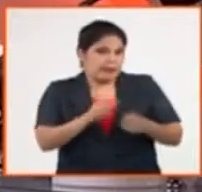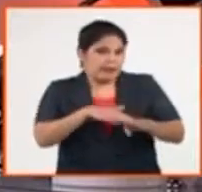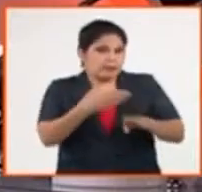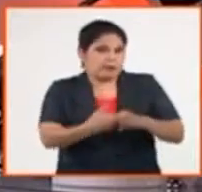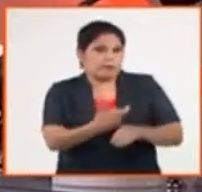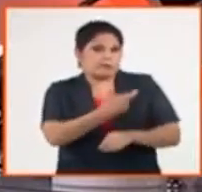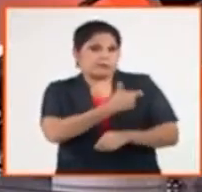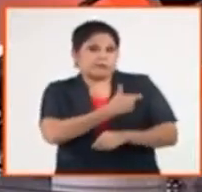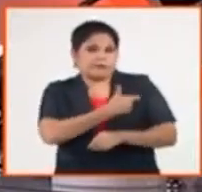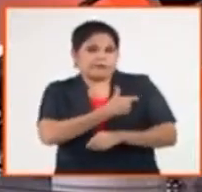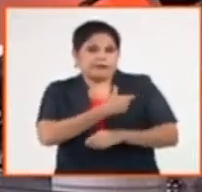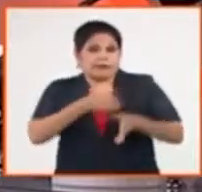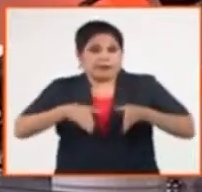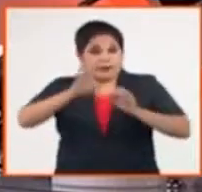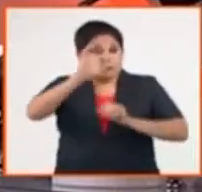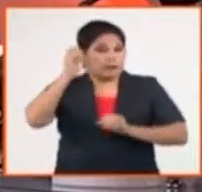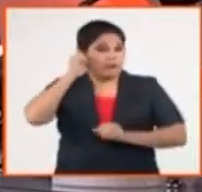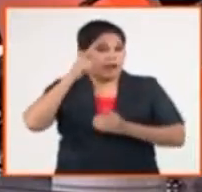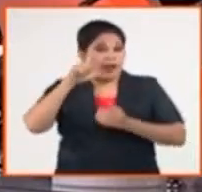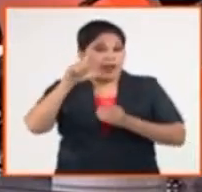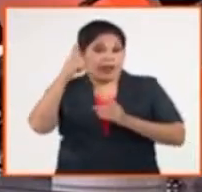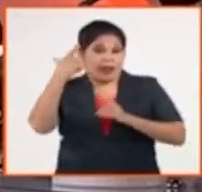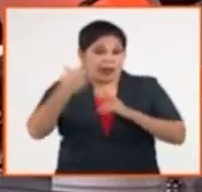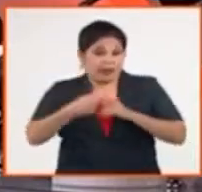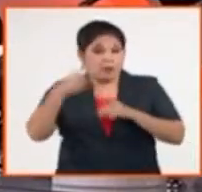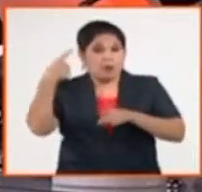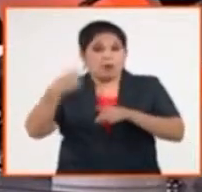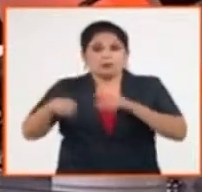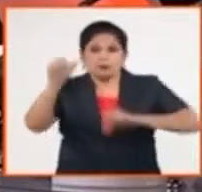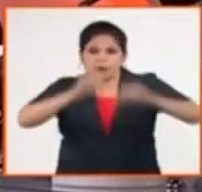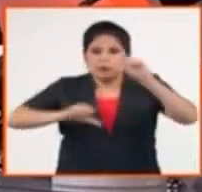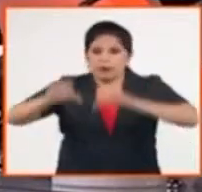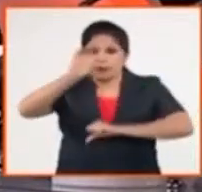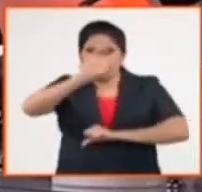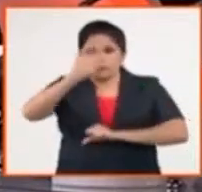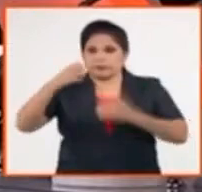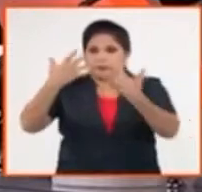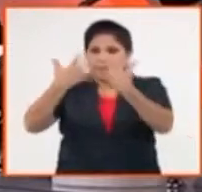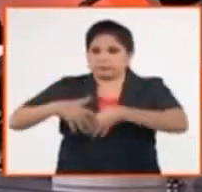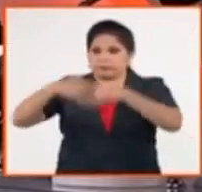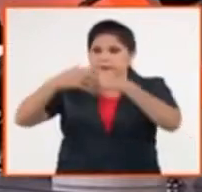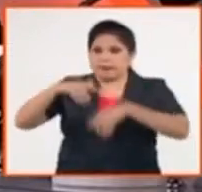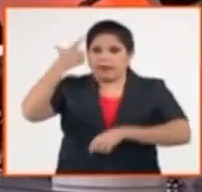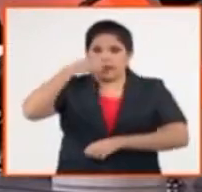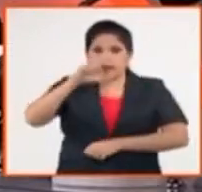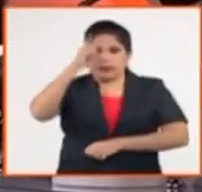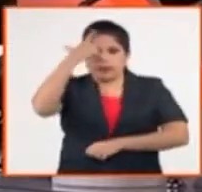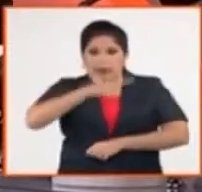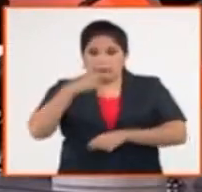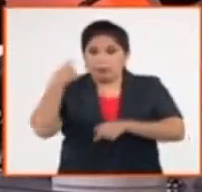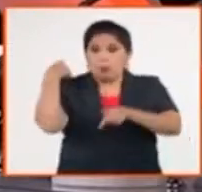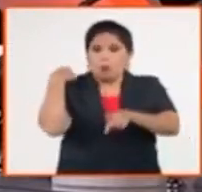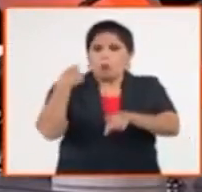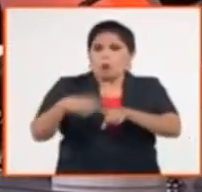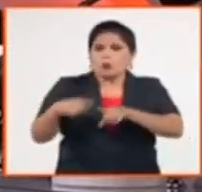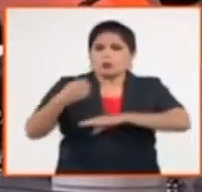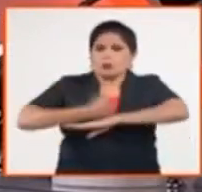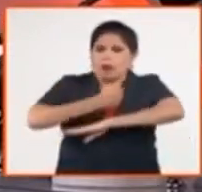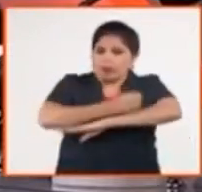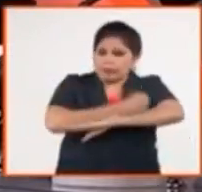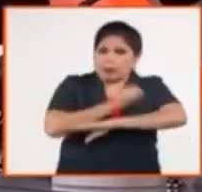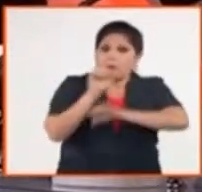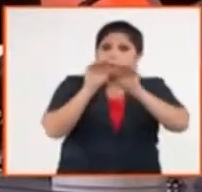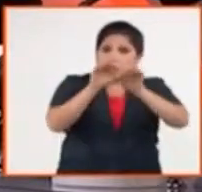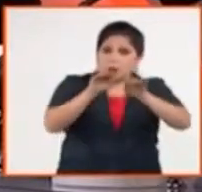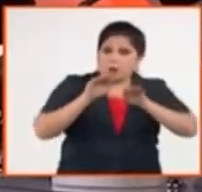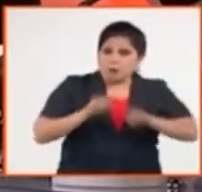Instituto Finlay o de los laboratorios AICA, ahora también desde el Biocen, hasta estos carros de Encomed y